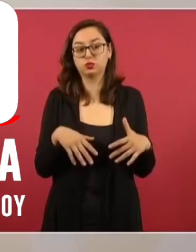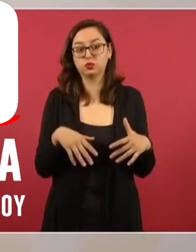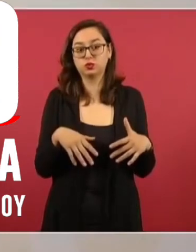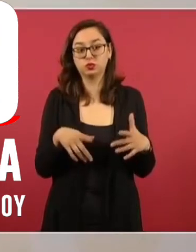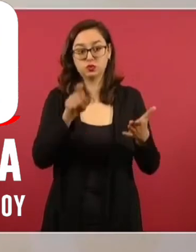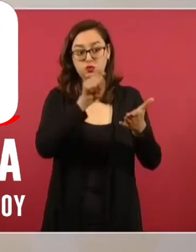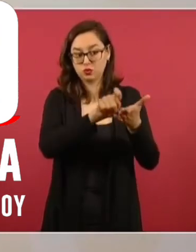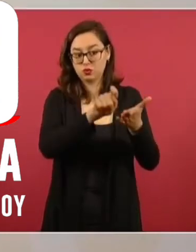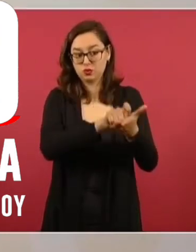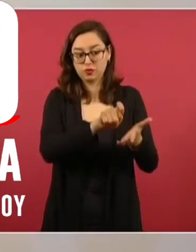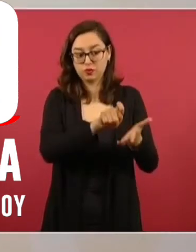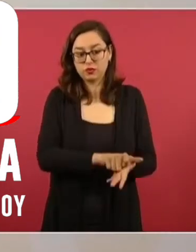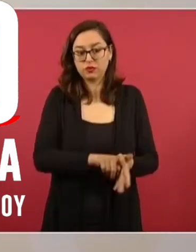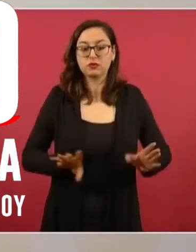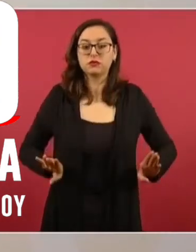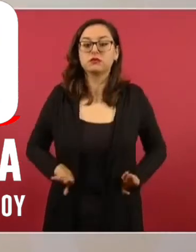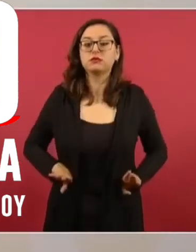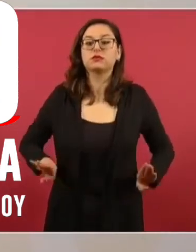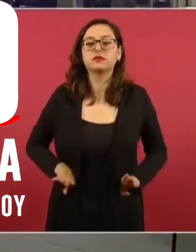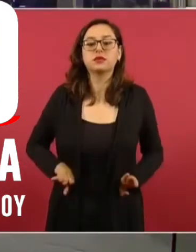de escritores